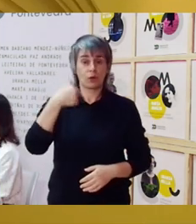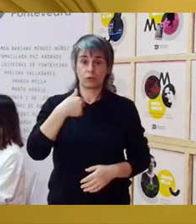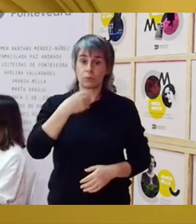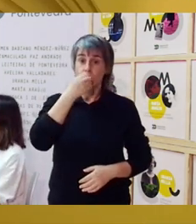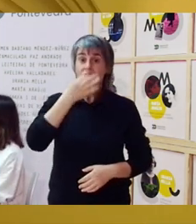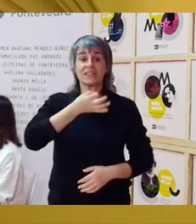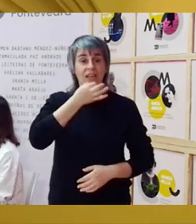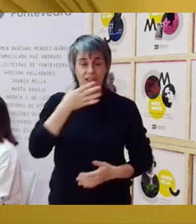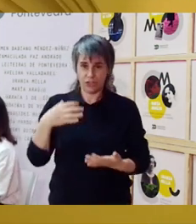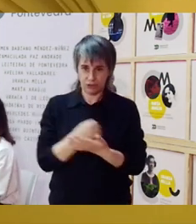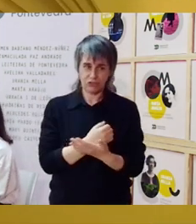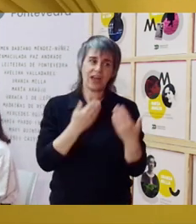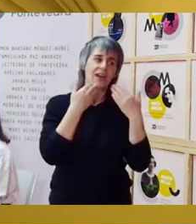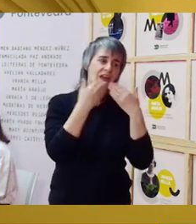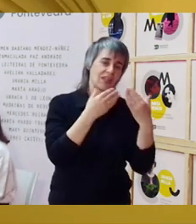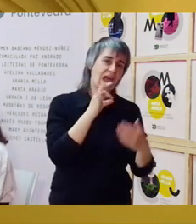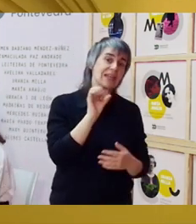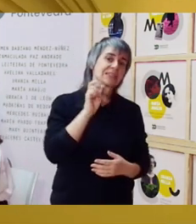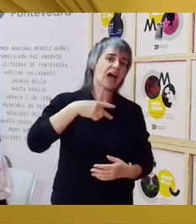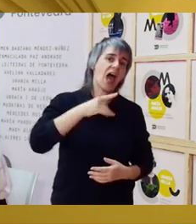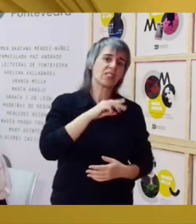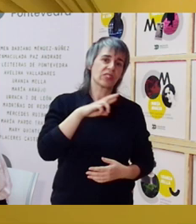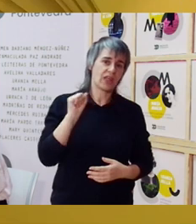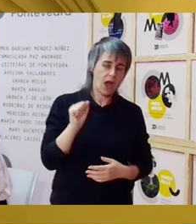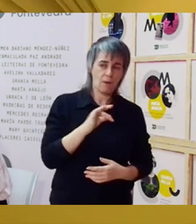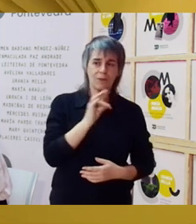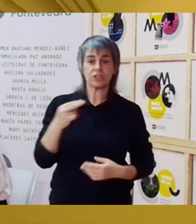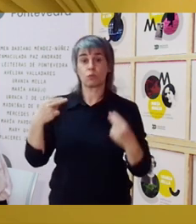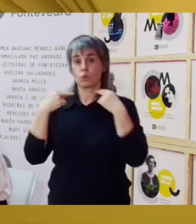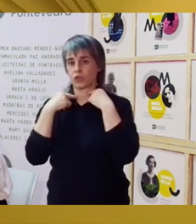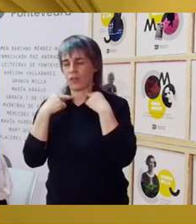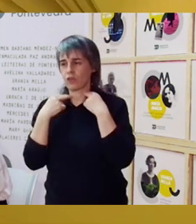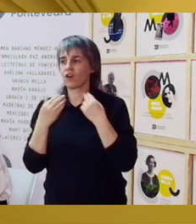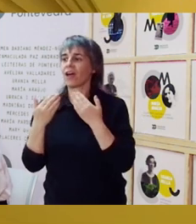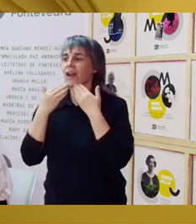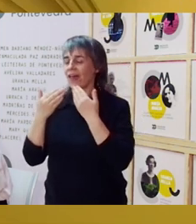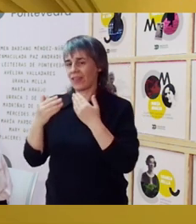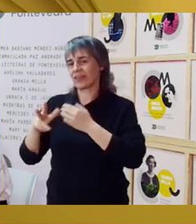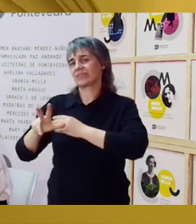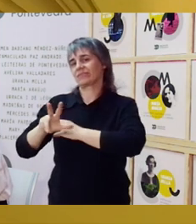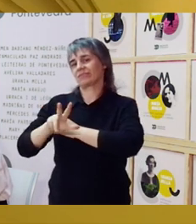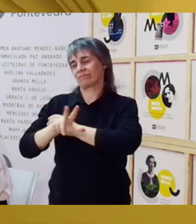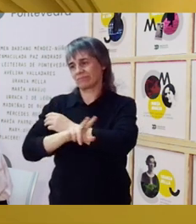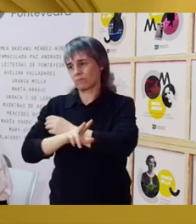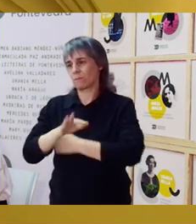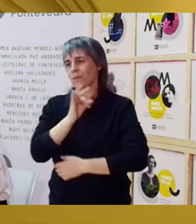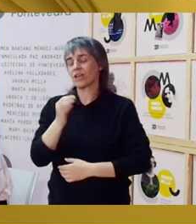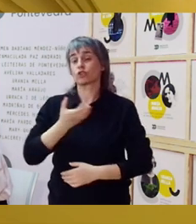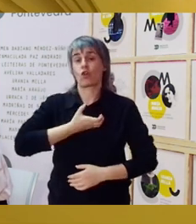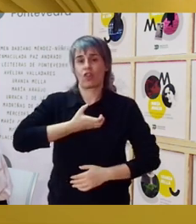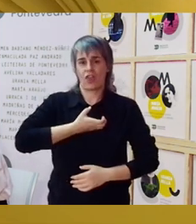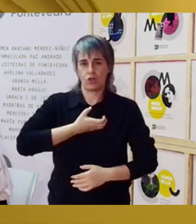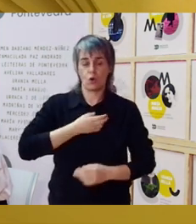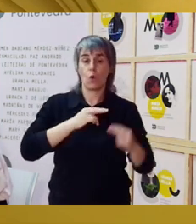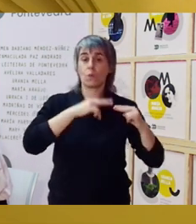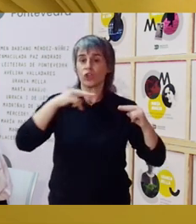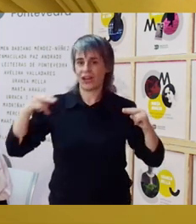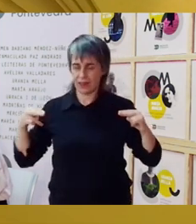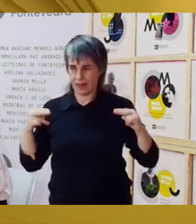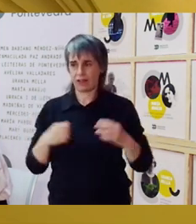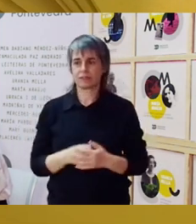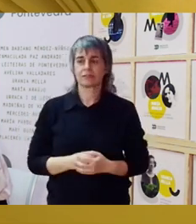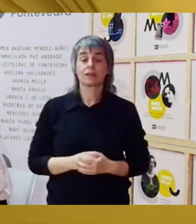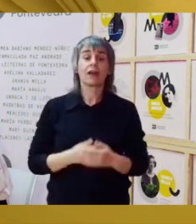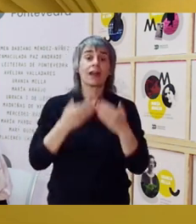grazas a Sandra e a Diputación, moitas grazas a Andrés e ao Concello de Ponte Caldelas, moitísimas gracias a Marián porque